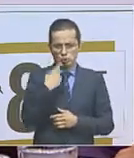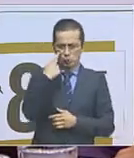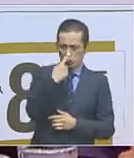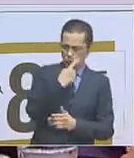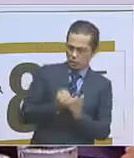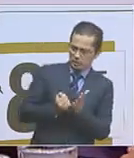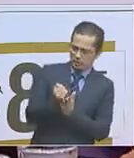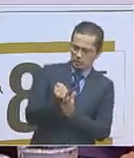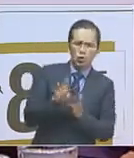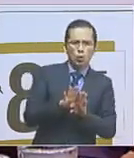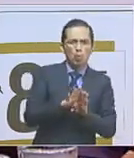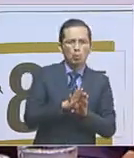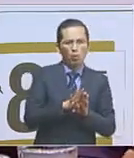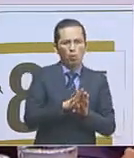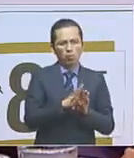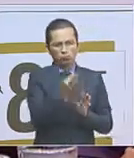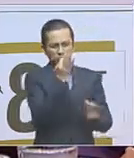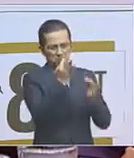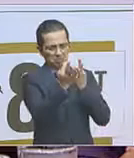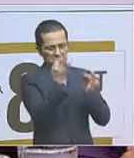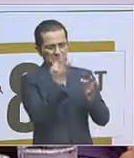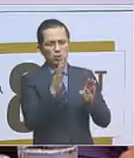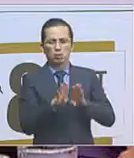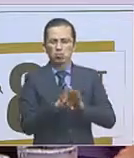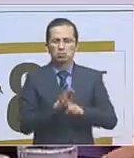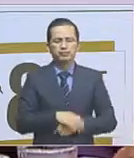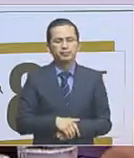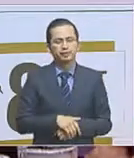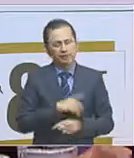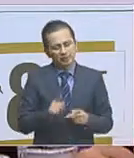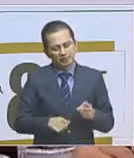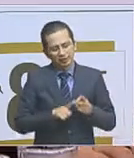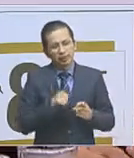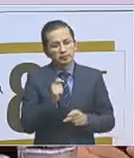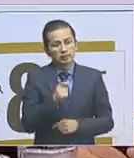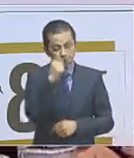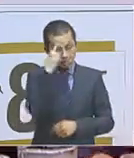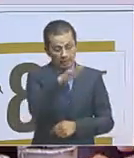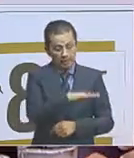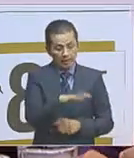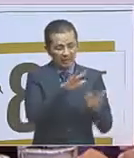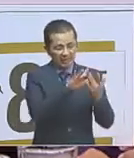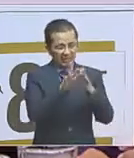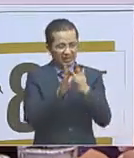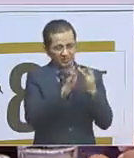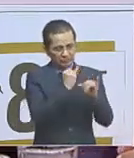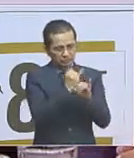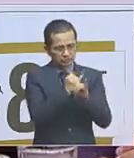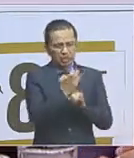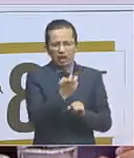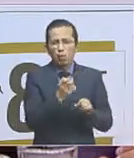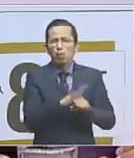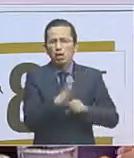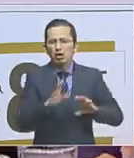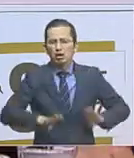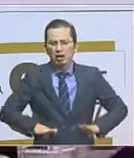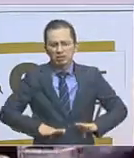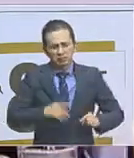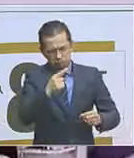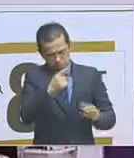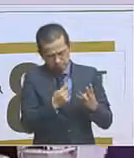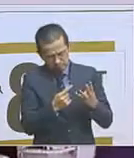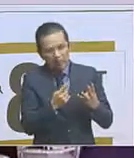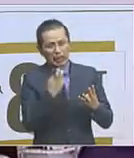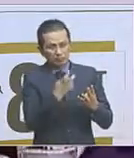cómo y hasta qué punto y qué aspectos de las redes sociales se pueden o deben regular